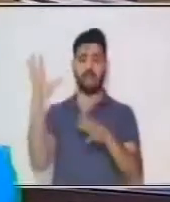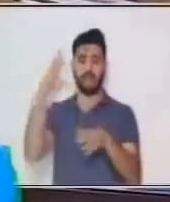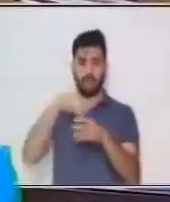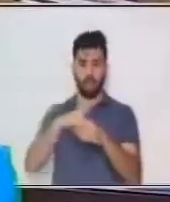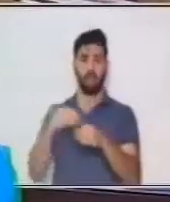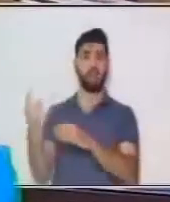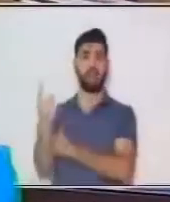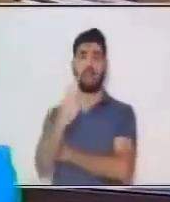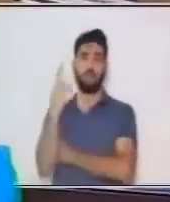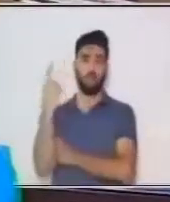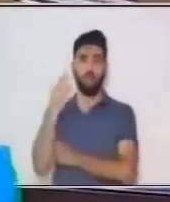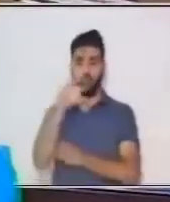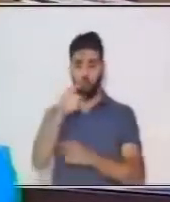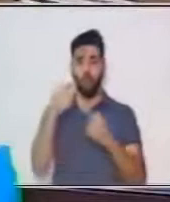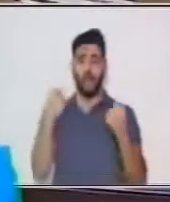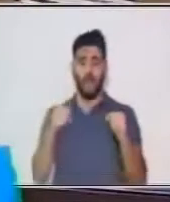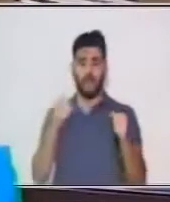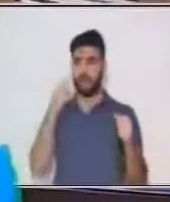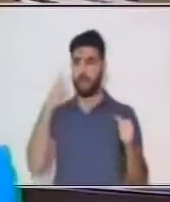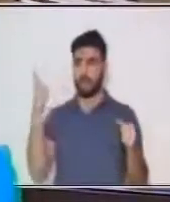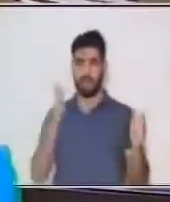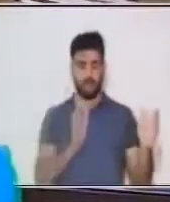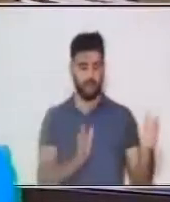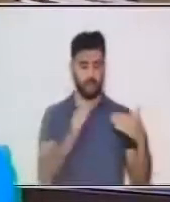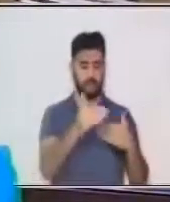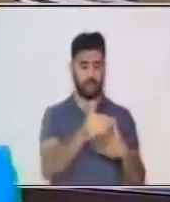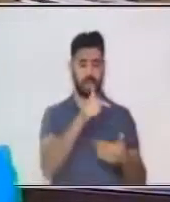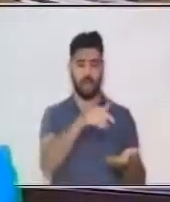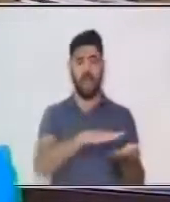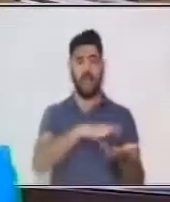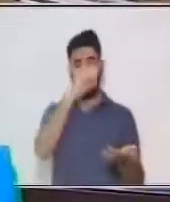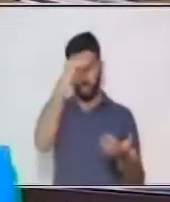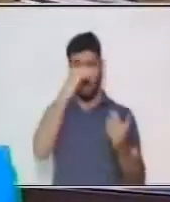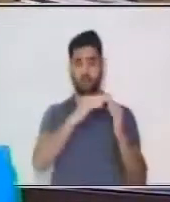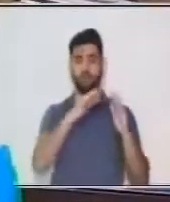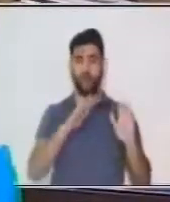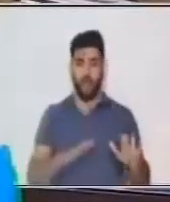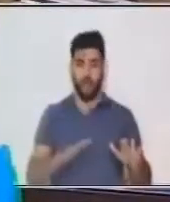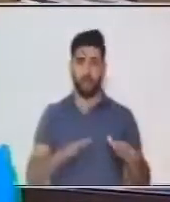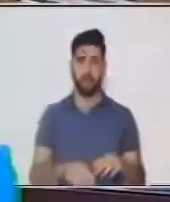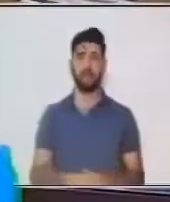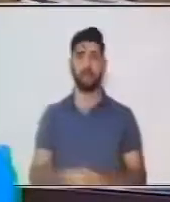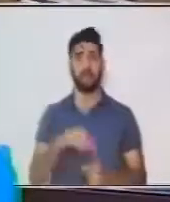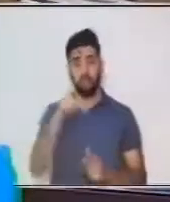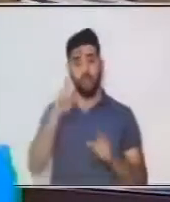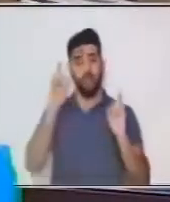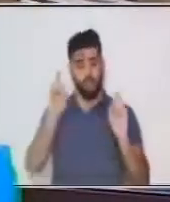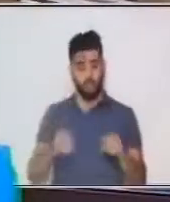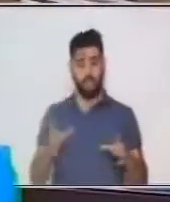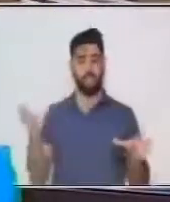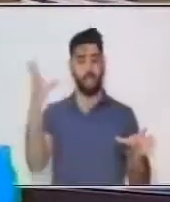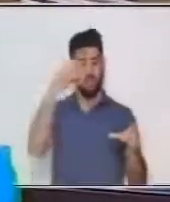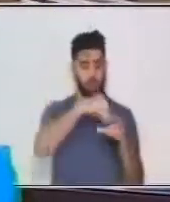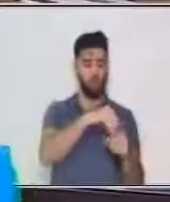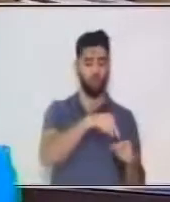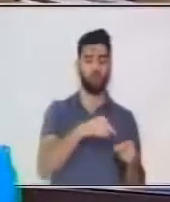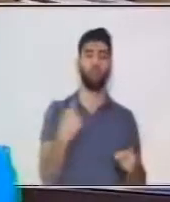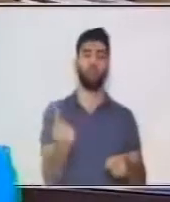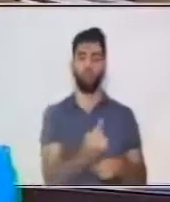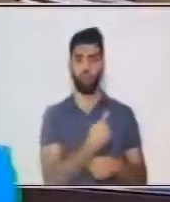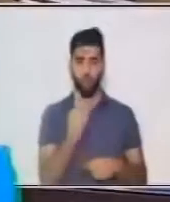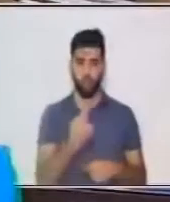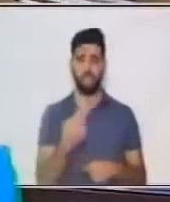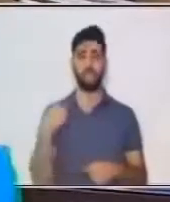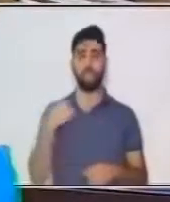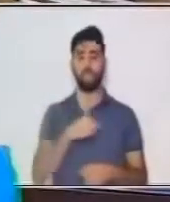que vayas trabajando en tu portafolio. Próximamente lo vas a entregar en la escuela y tienes que incluir todas estas actividades. Tenemos un